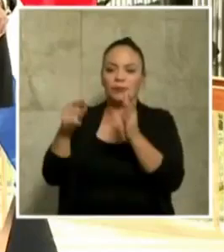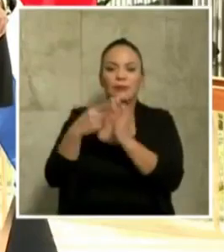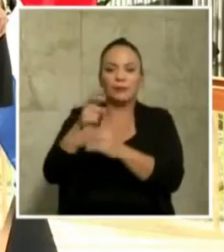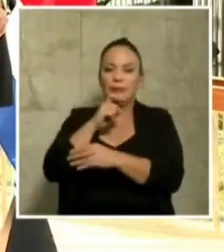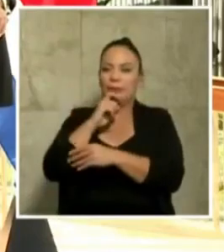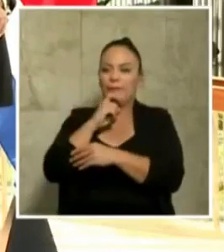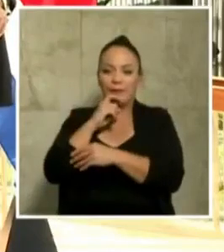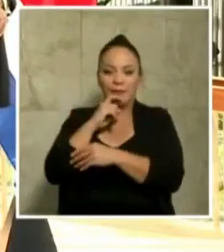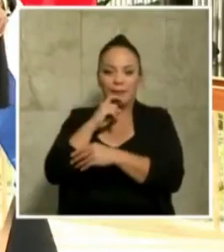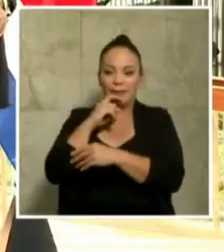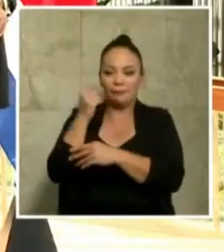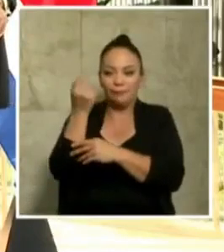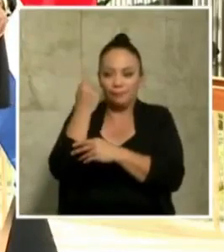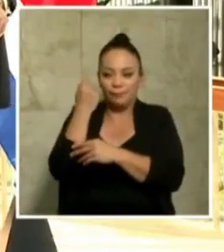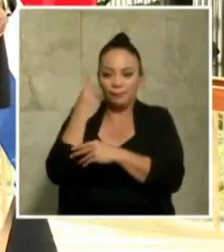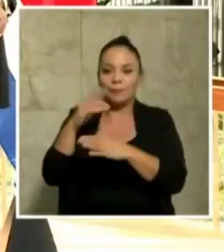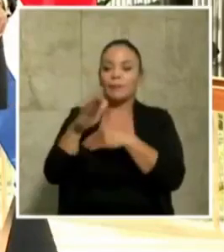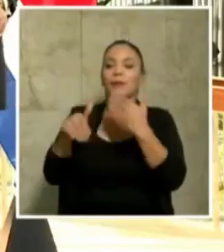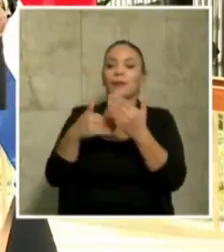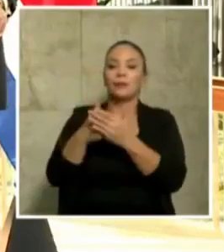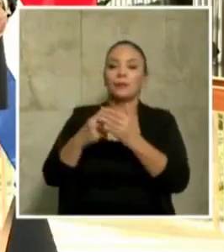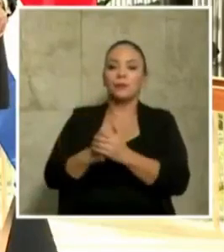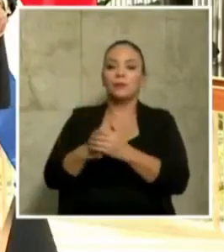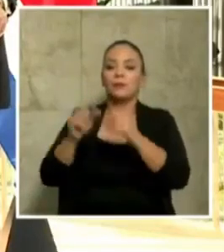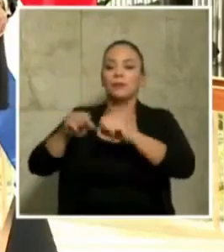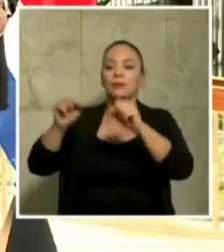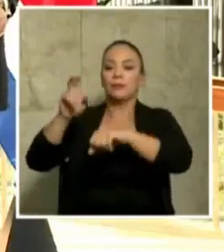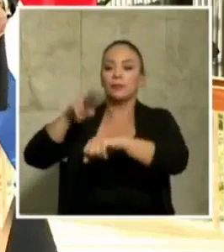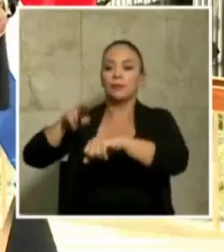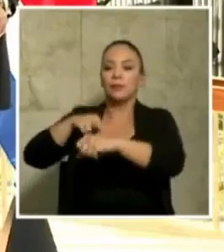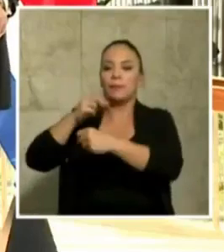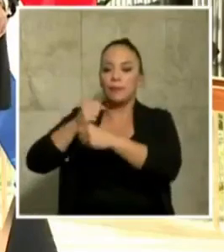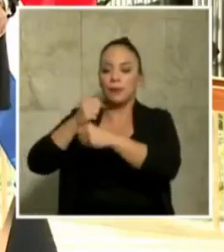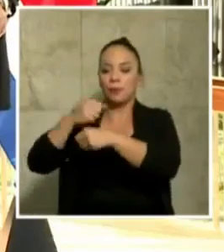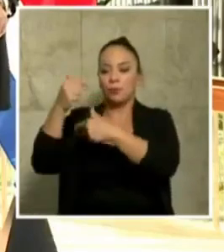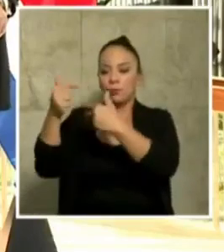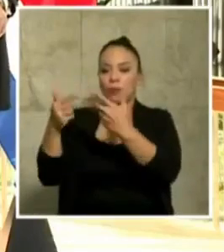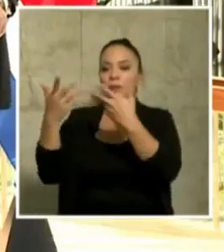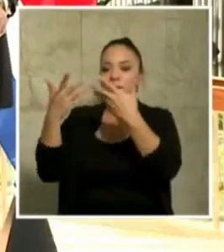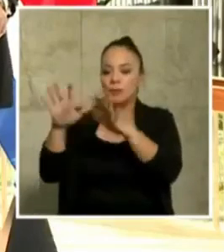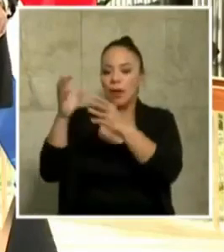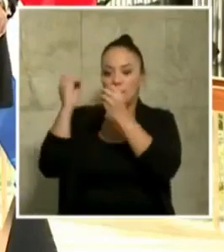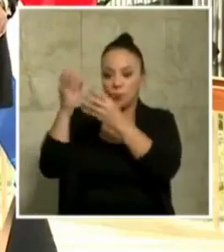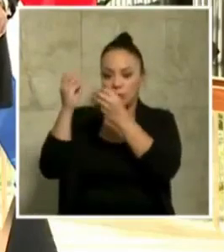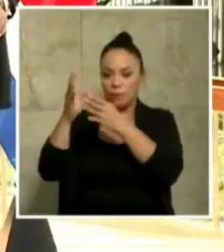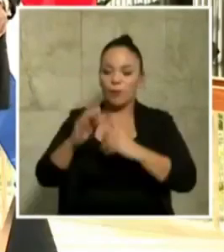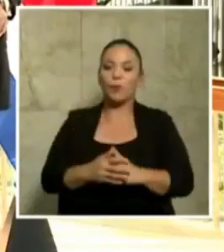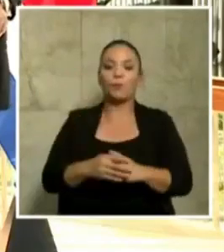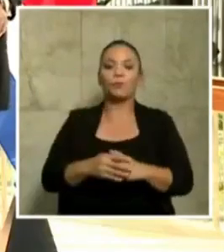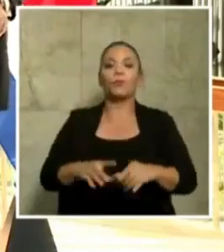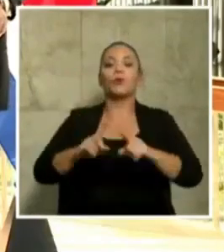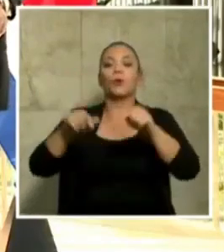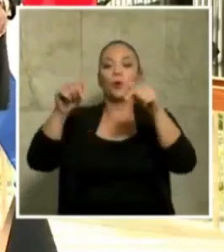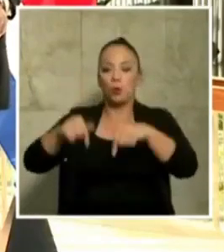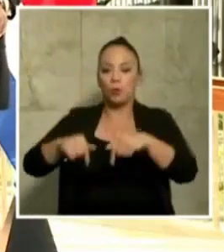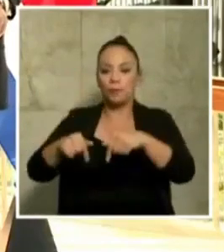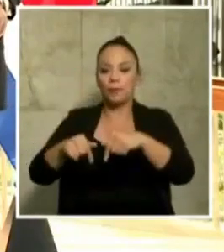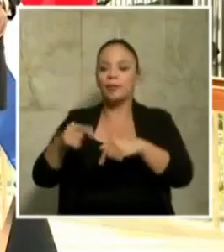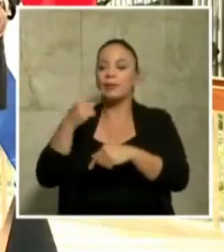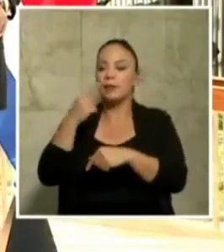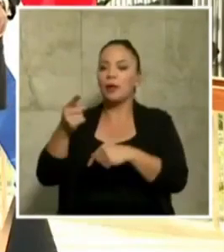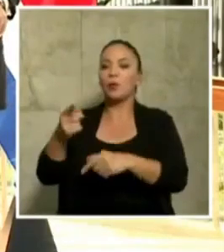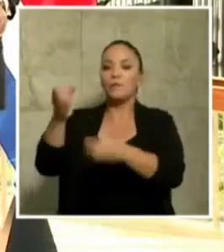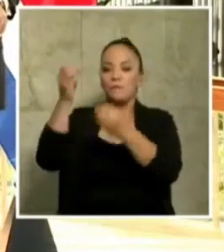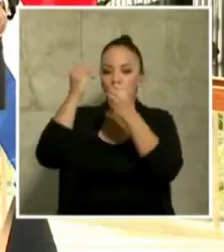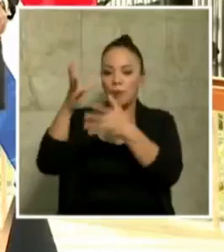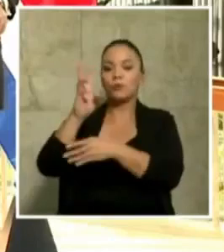digerirlo. Todo lo del Sistema Nacional de Empleo, etcétera, ya eso lo habíamos anunciado. Hoy, dígalo,